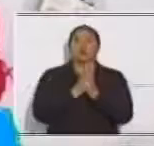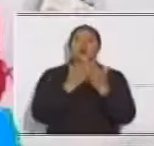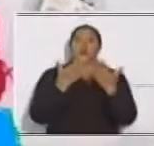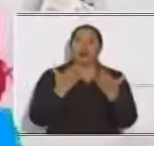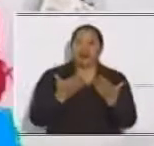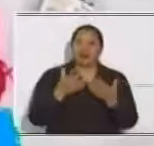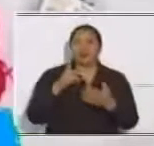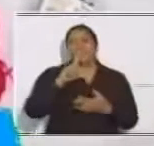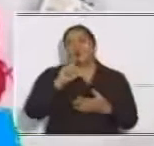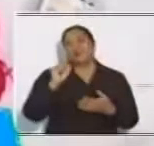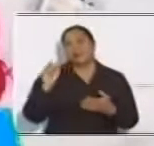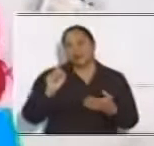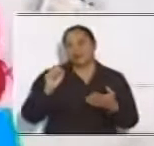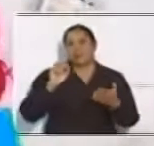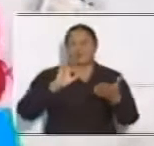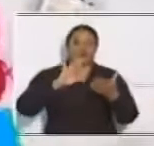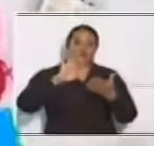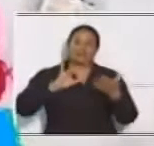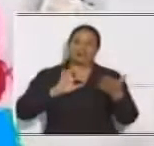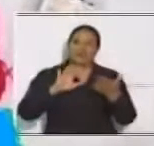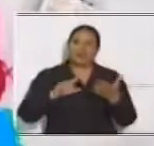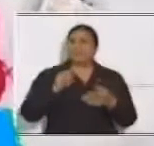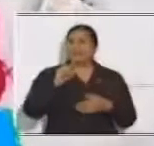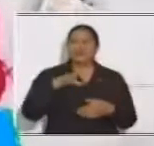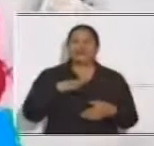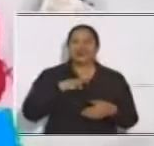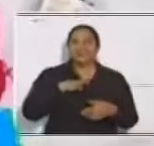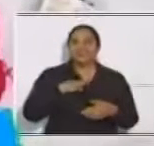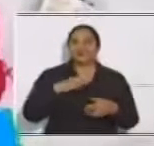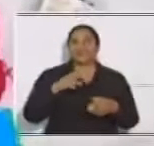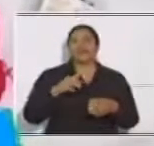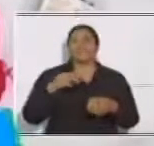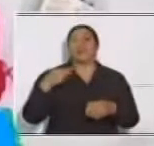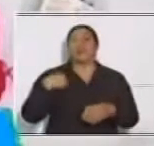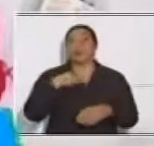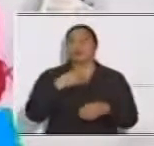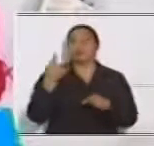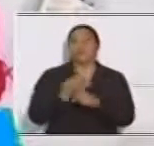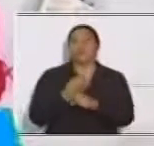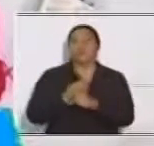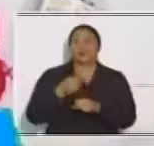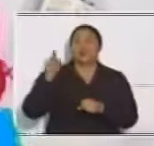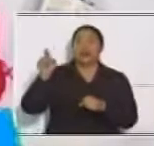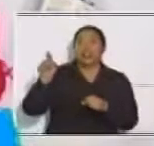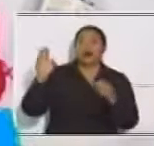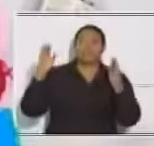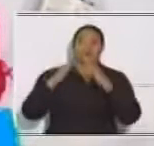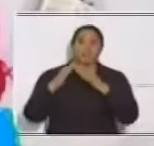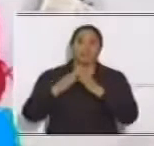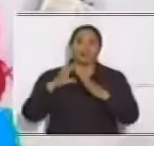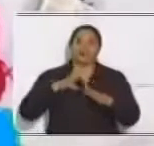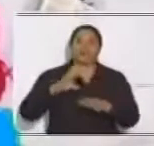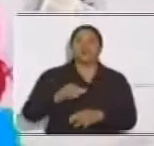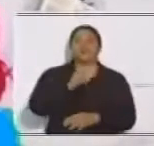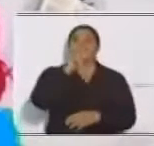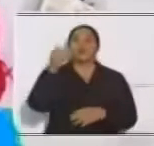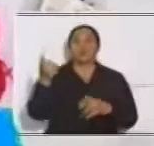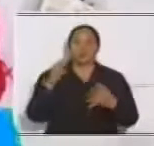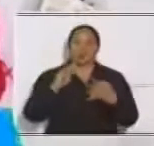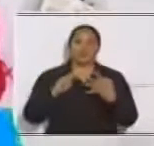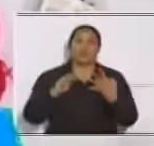calculadora, lo que tengan, lo que hemos usado, pero además en casa siempre tenemos otros materiales.